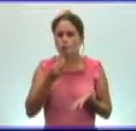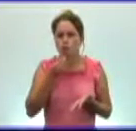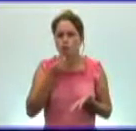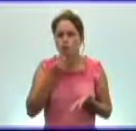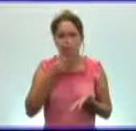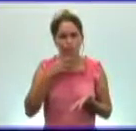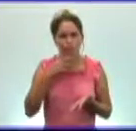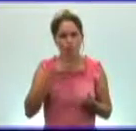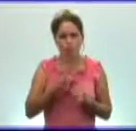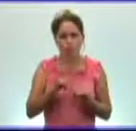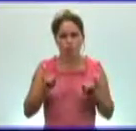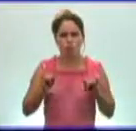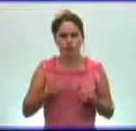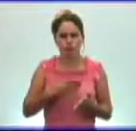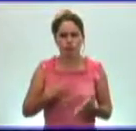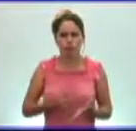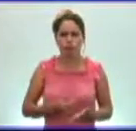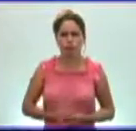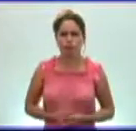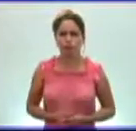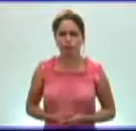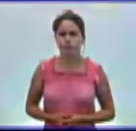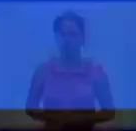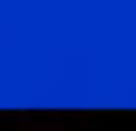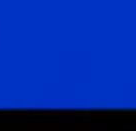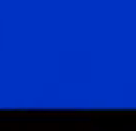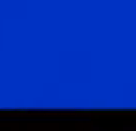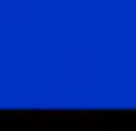información en sus cuadernos de trabajo.